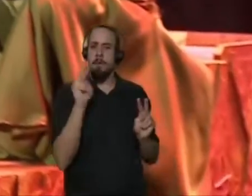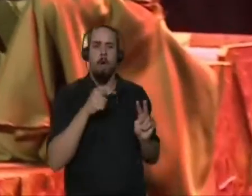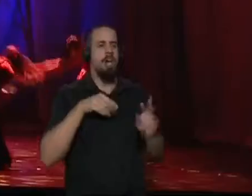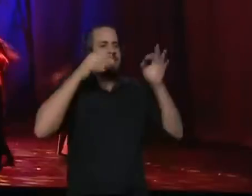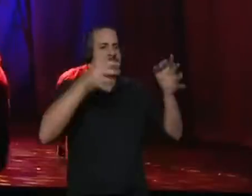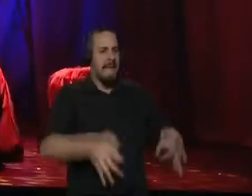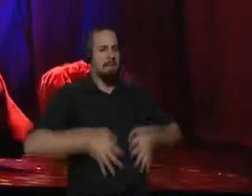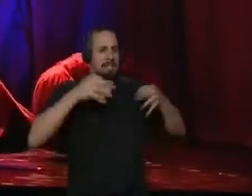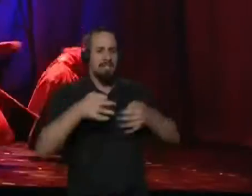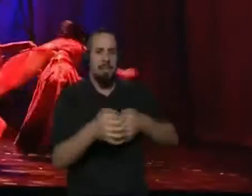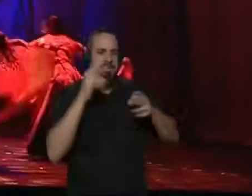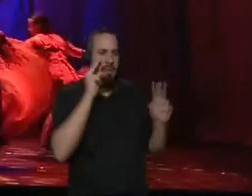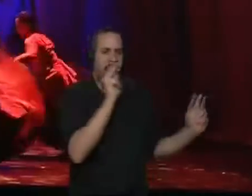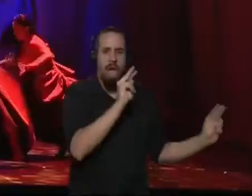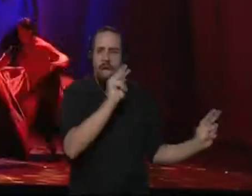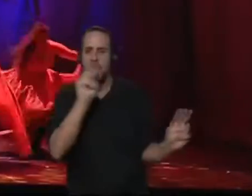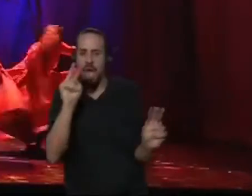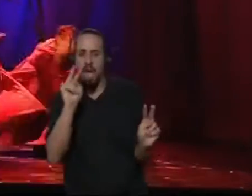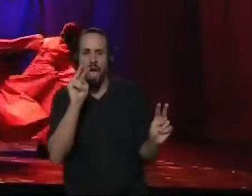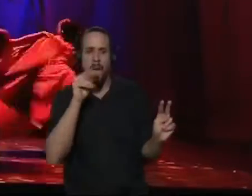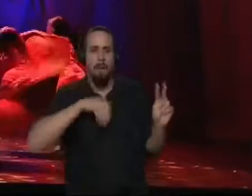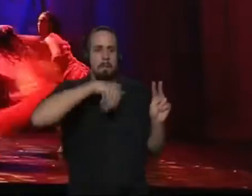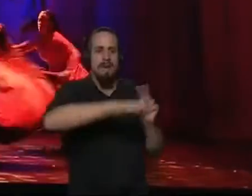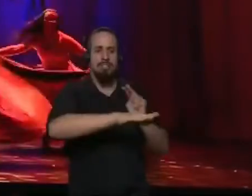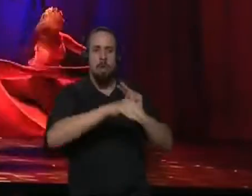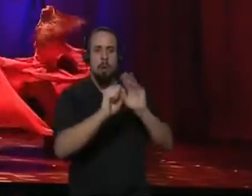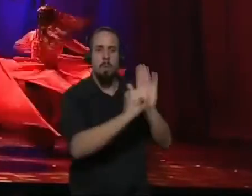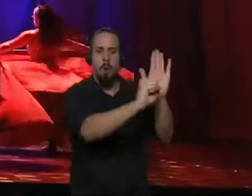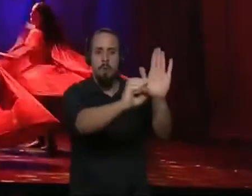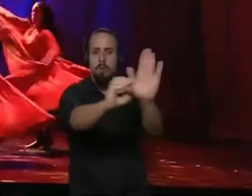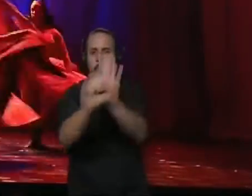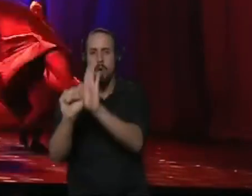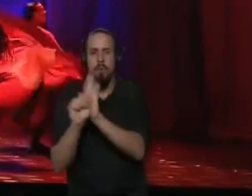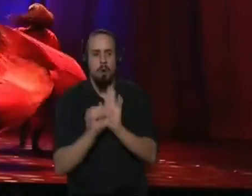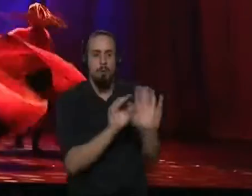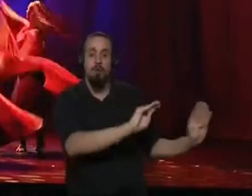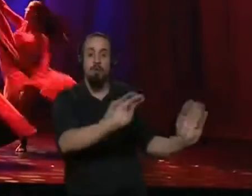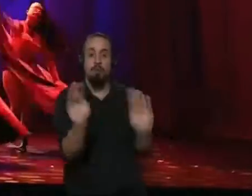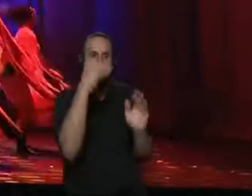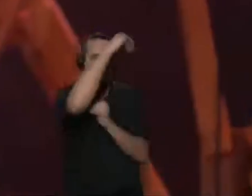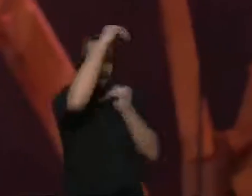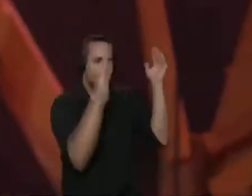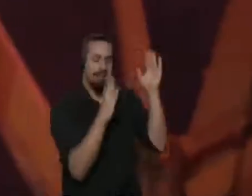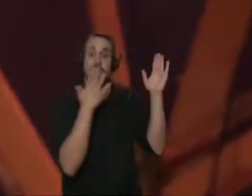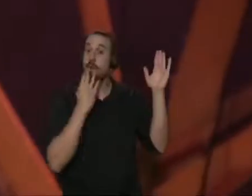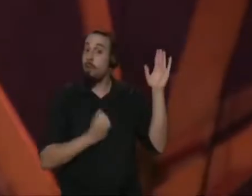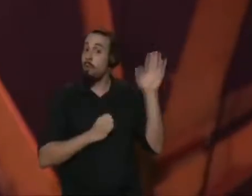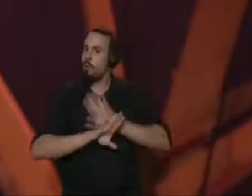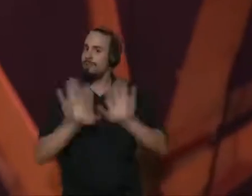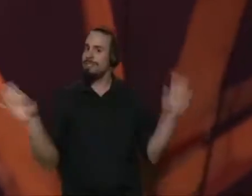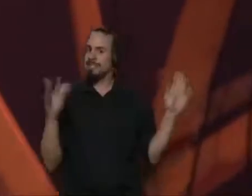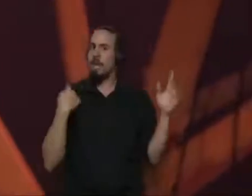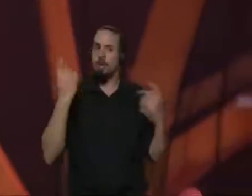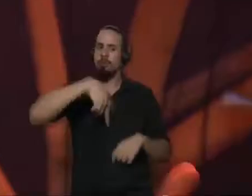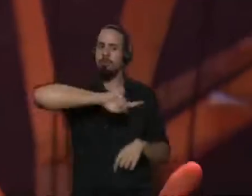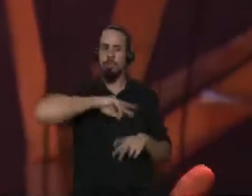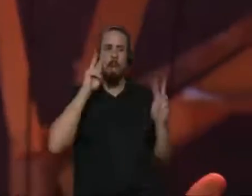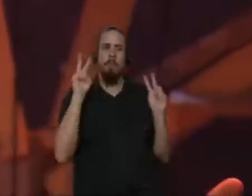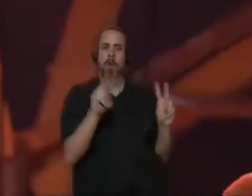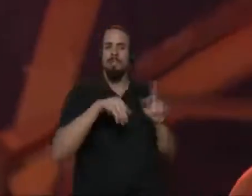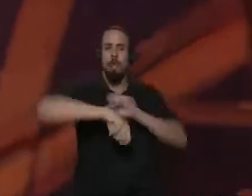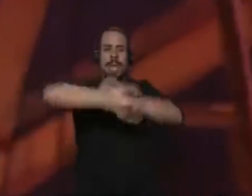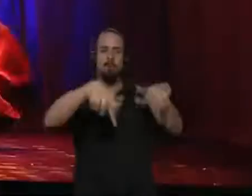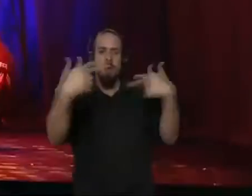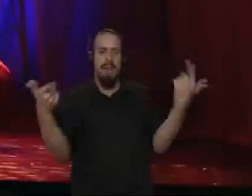cruzados de brazos, fijar la vista en sus pasos, tan atentos como mudos. Hemos visto apretar nudos que le asfixian la